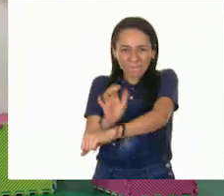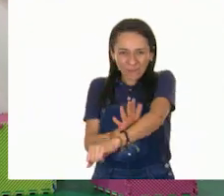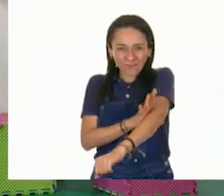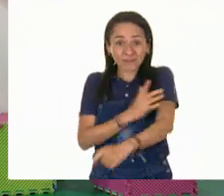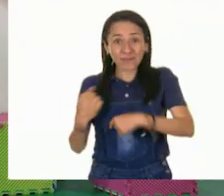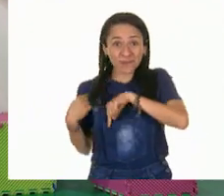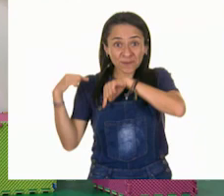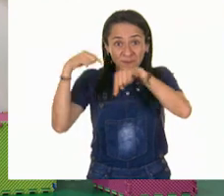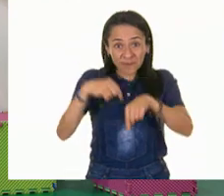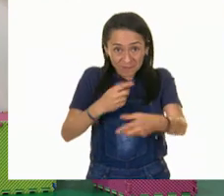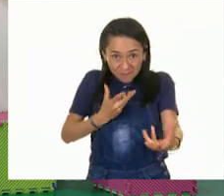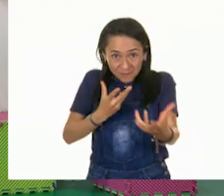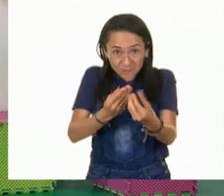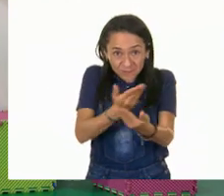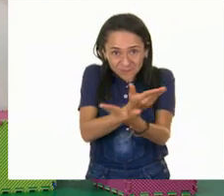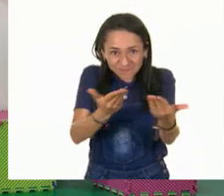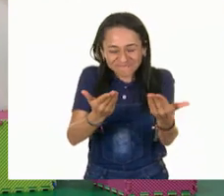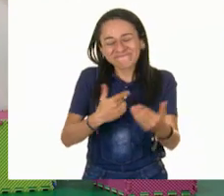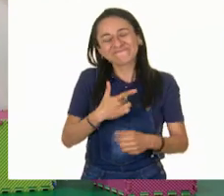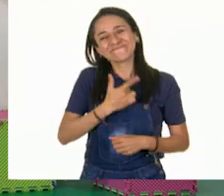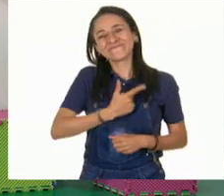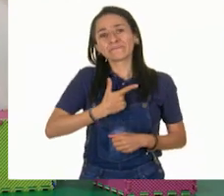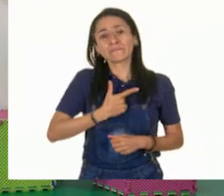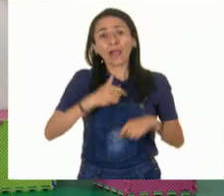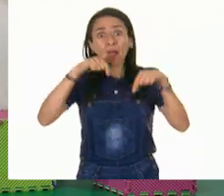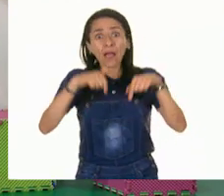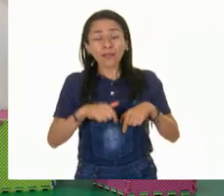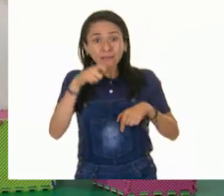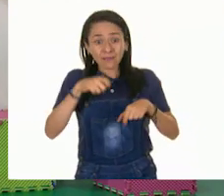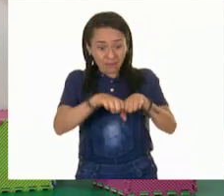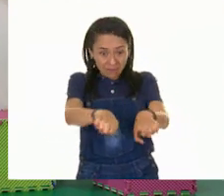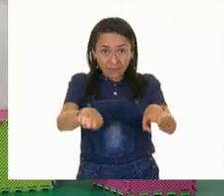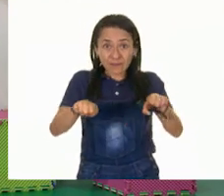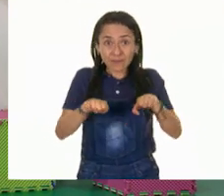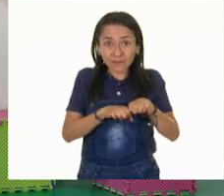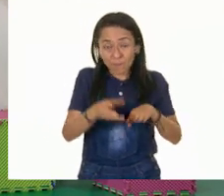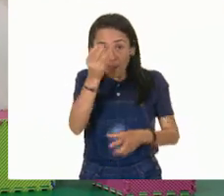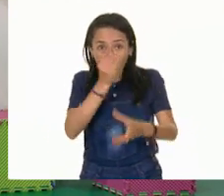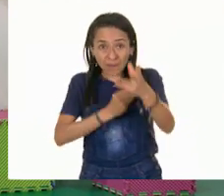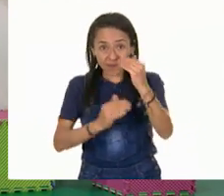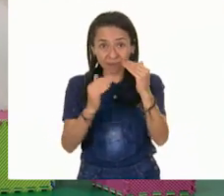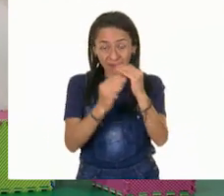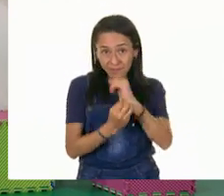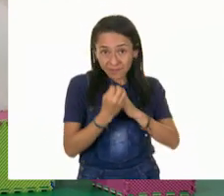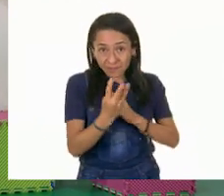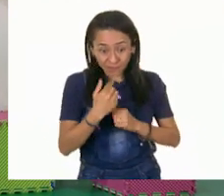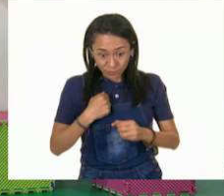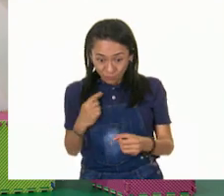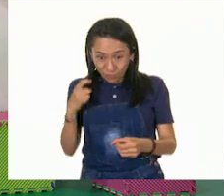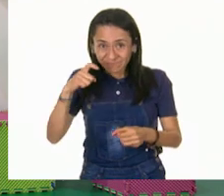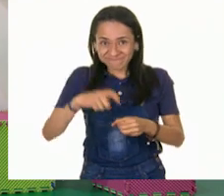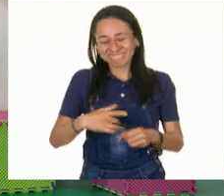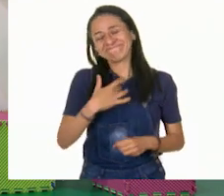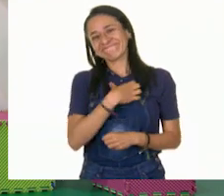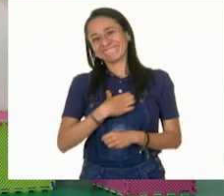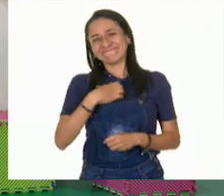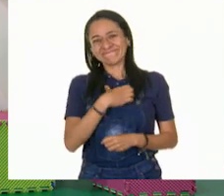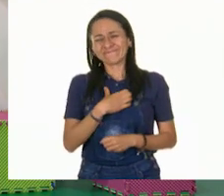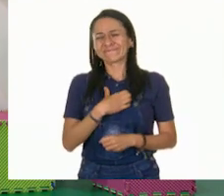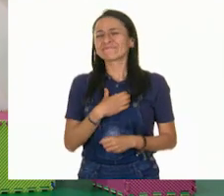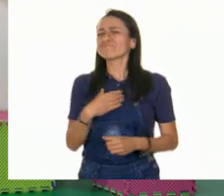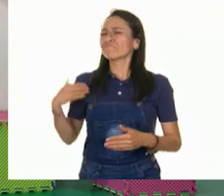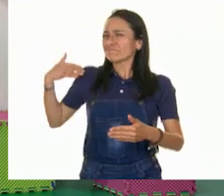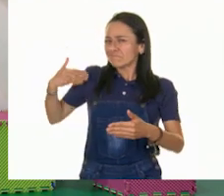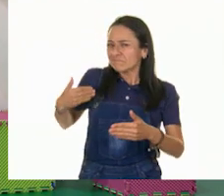verdadero deleite ser parte de este gran equipo de Aprende en Casa 3. Durante estas clases estamos aprendiendo y recordando algunas cosas